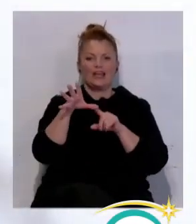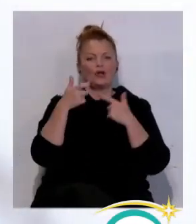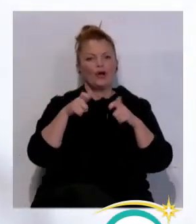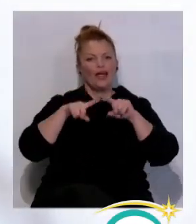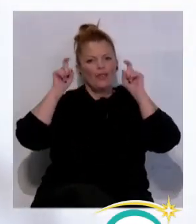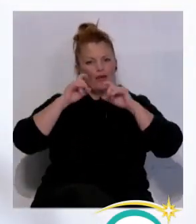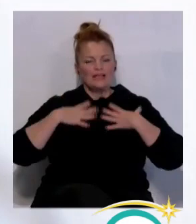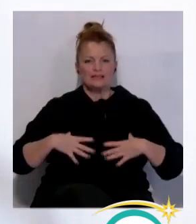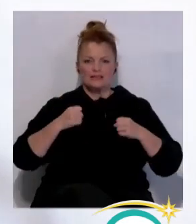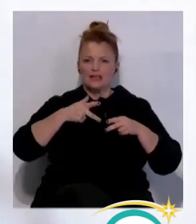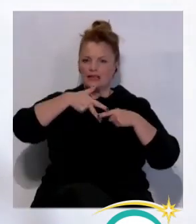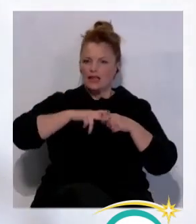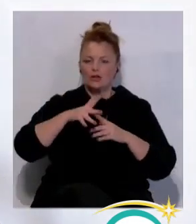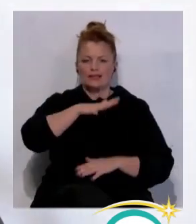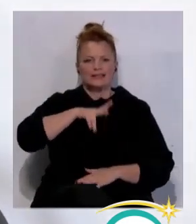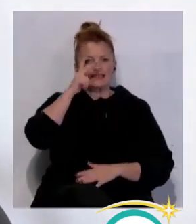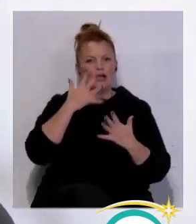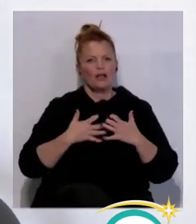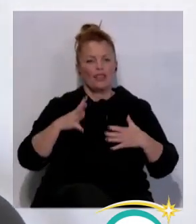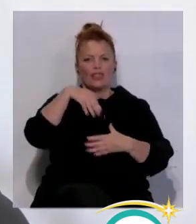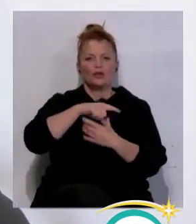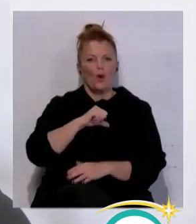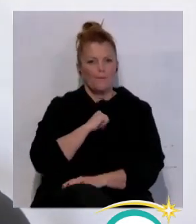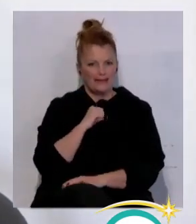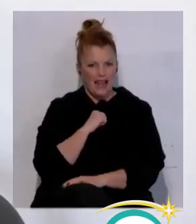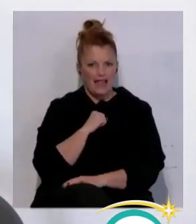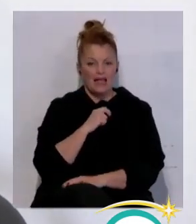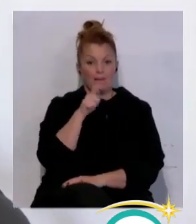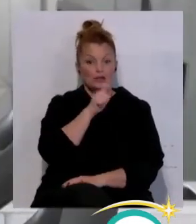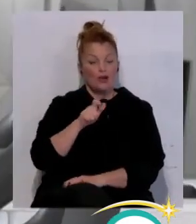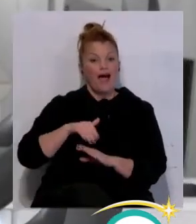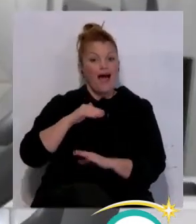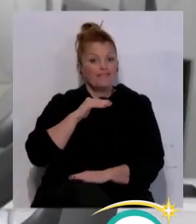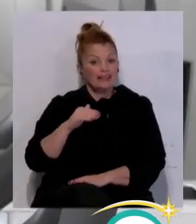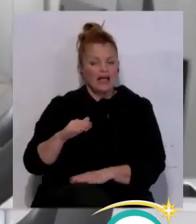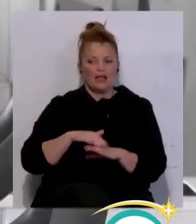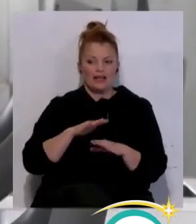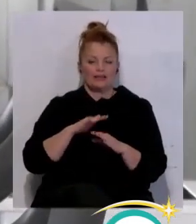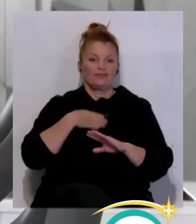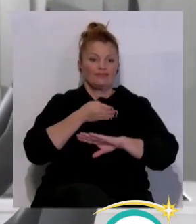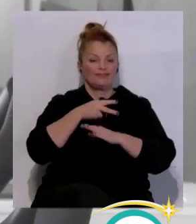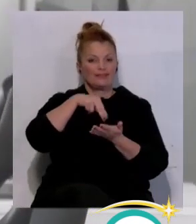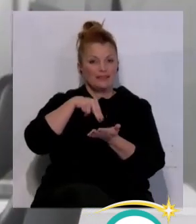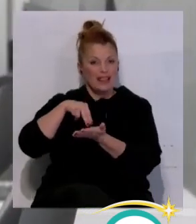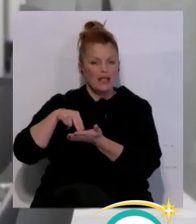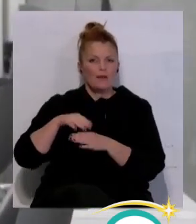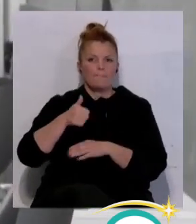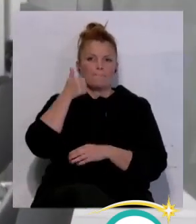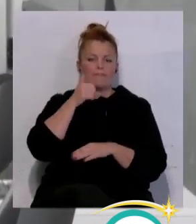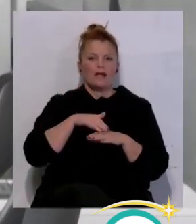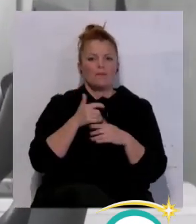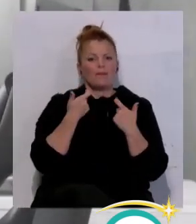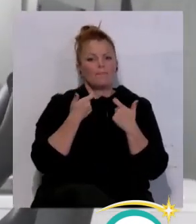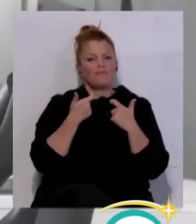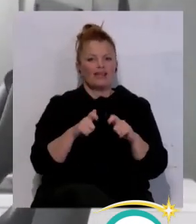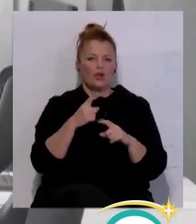educación en salud, con taller en el salón de actos del hospital. Las personas afectadas que entrenan presencialmente son las que reúnen mayores factores